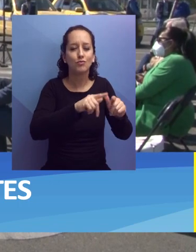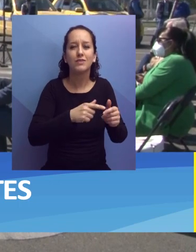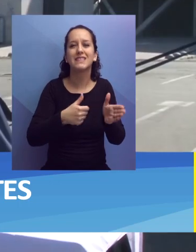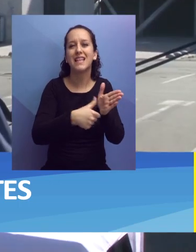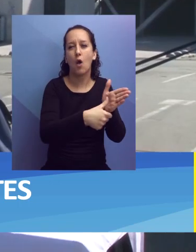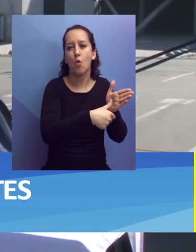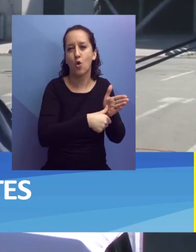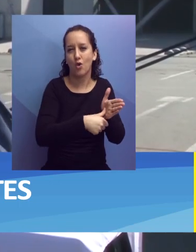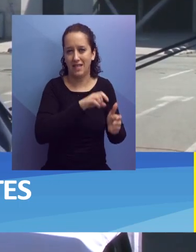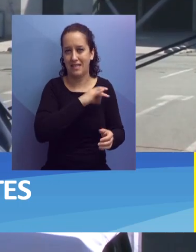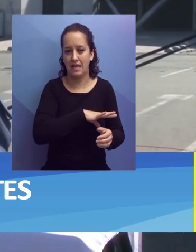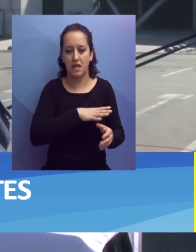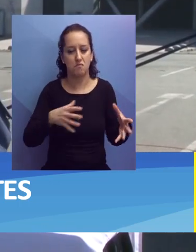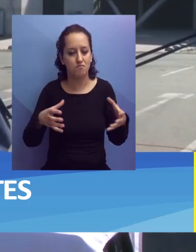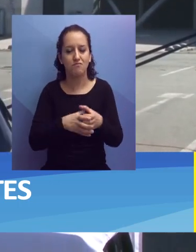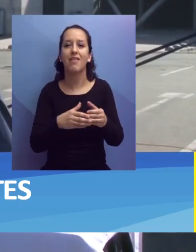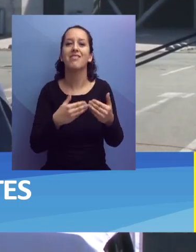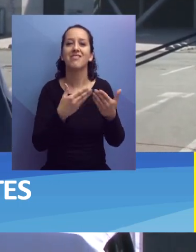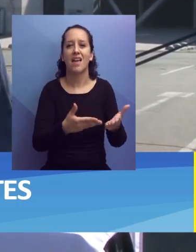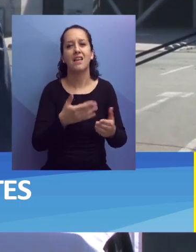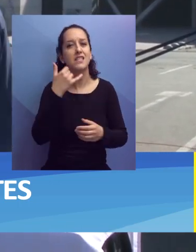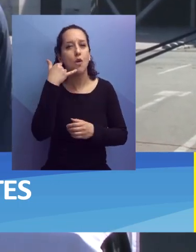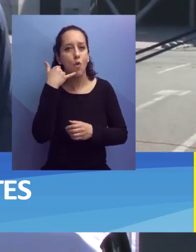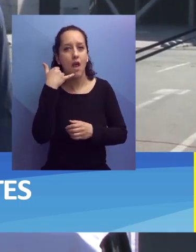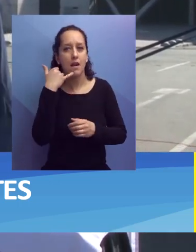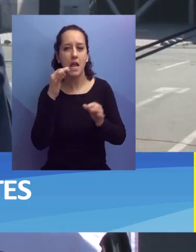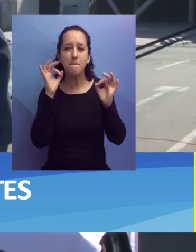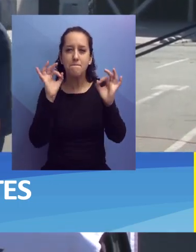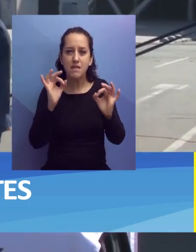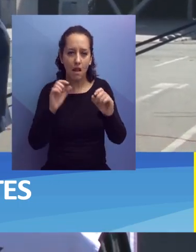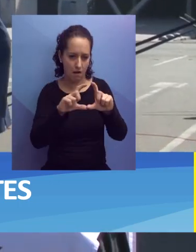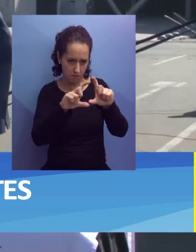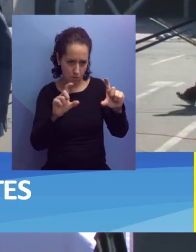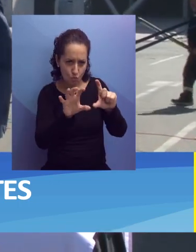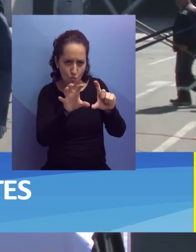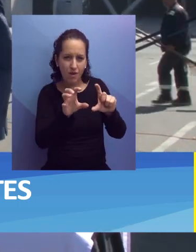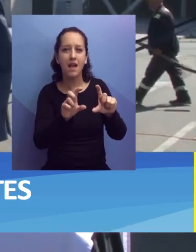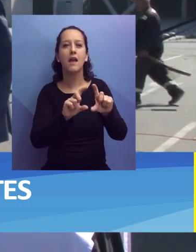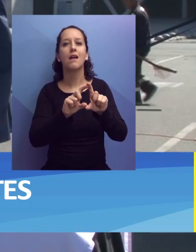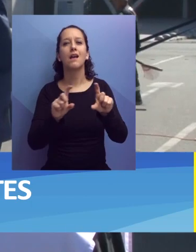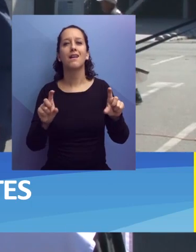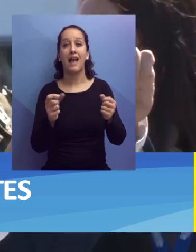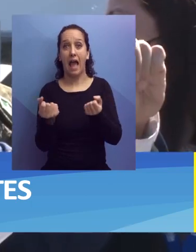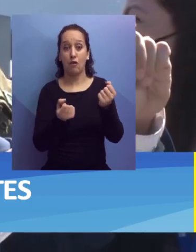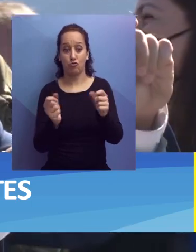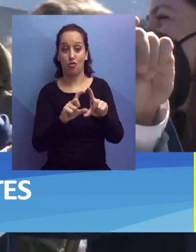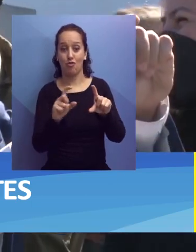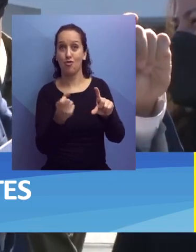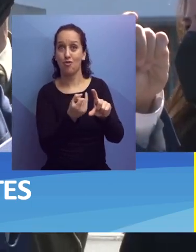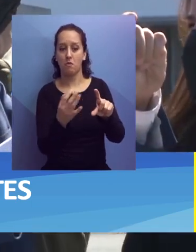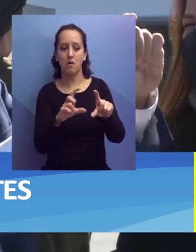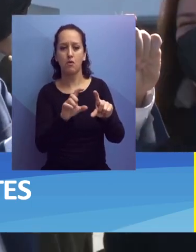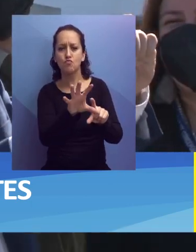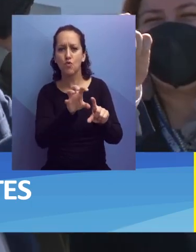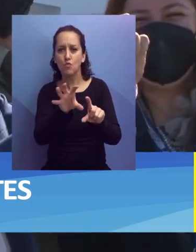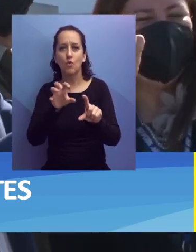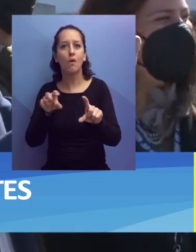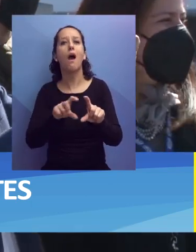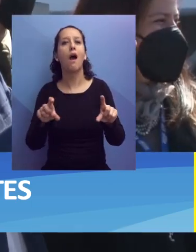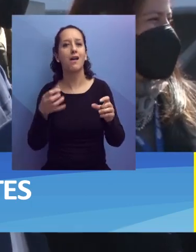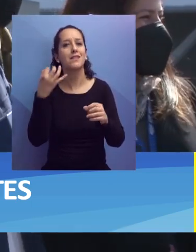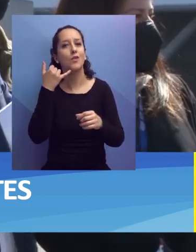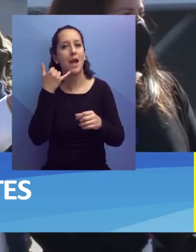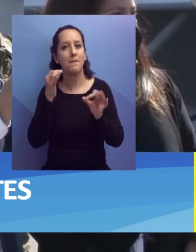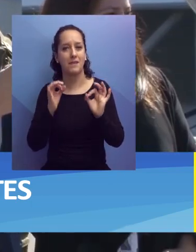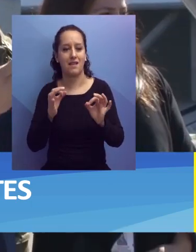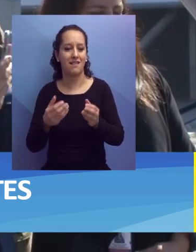Chile para concretar la entrega de 2 equipos celulares habilitados para ser usados como lectores automáticos de placas de patentes en vehículos